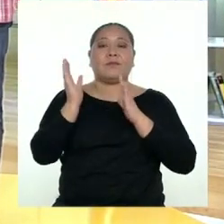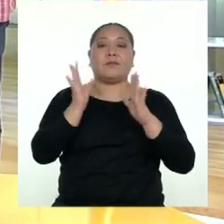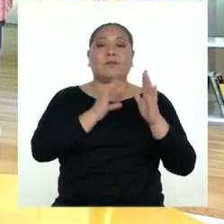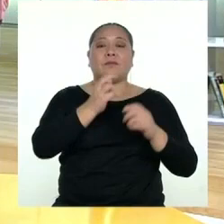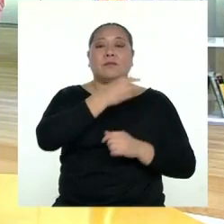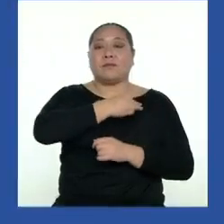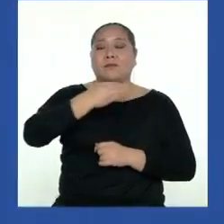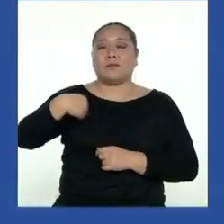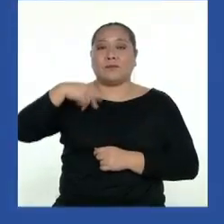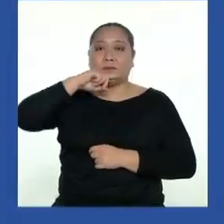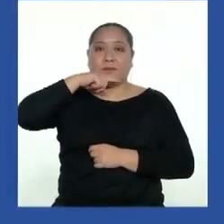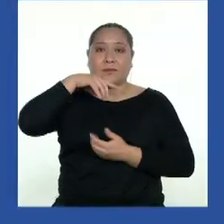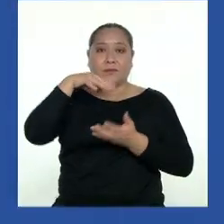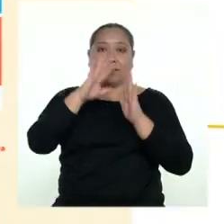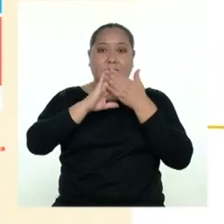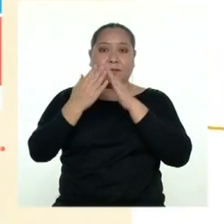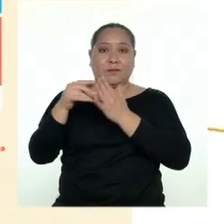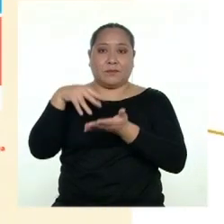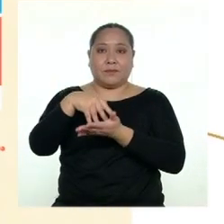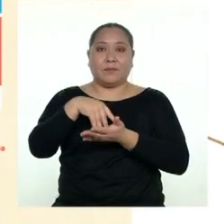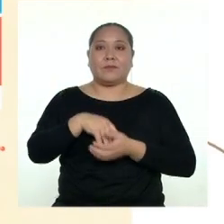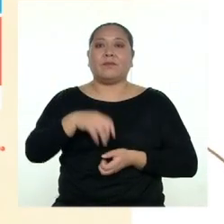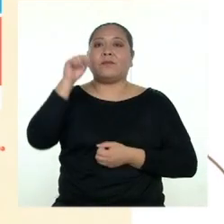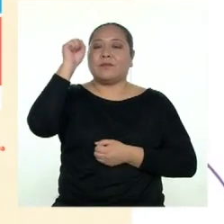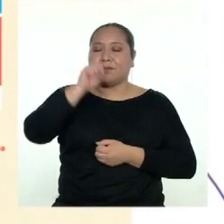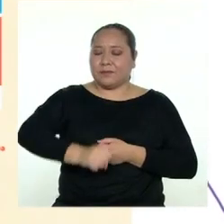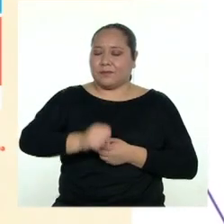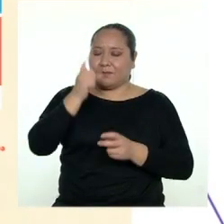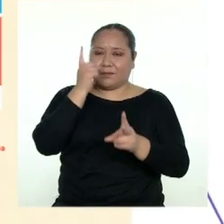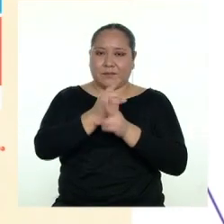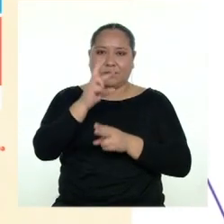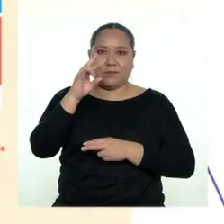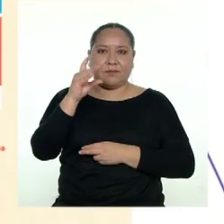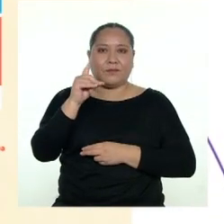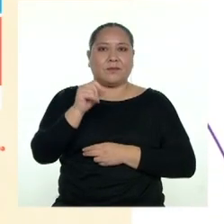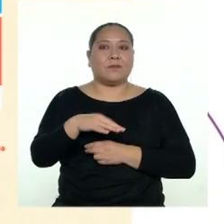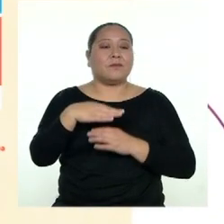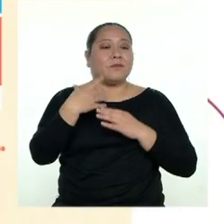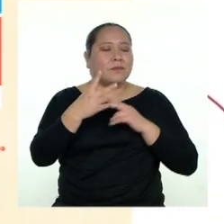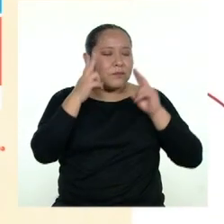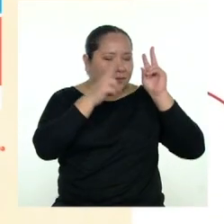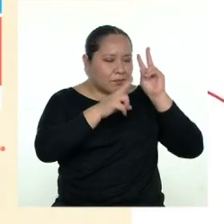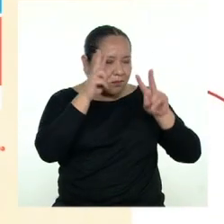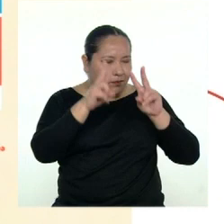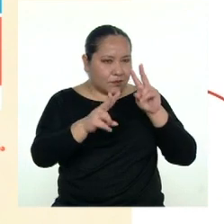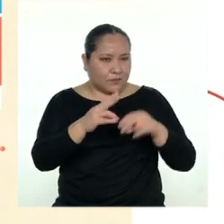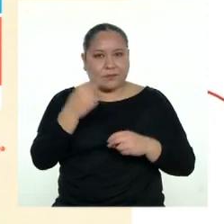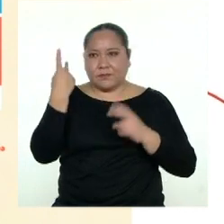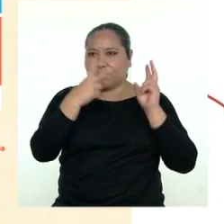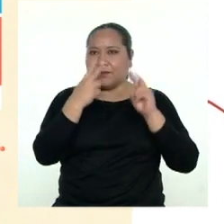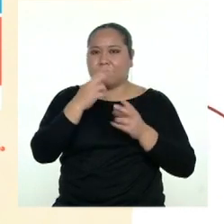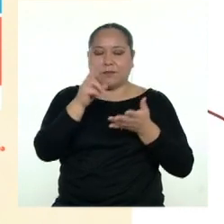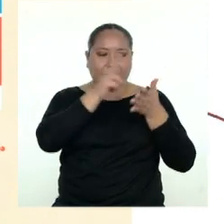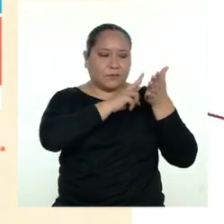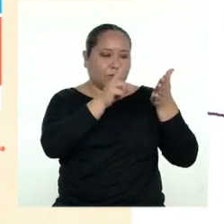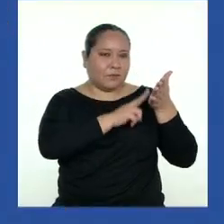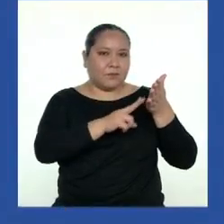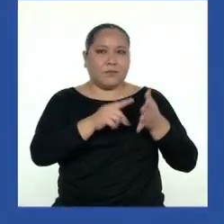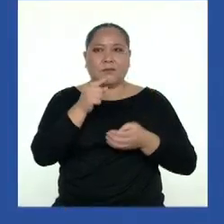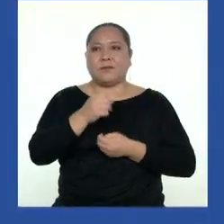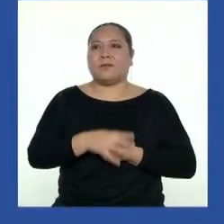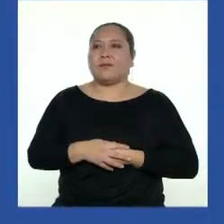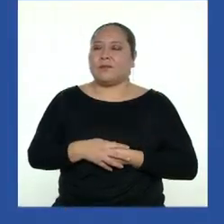Mujer y Poblaciones Vulnerables. Así es, Rodrigo. Luego de nuestra primera inspección, nos toca hacer la lectura del